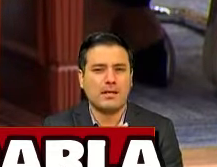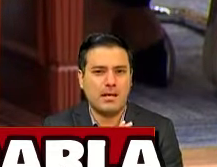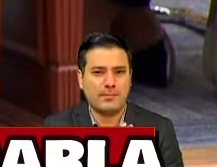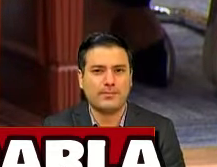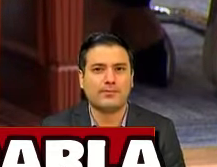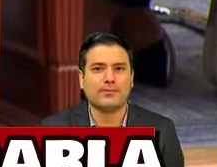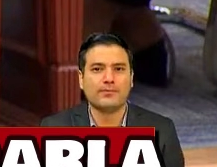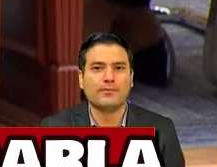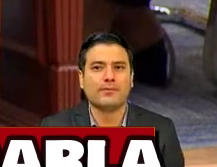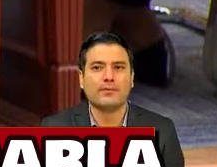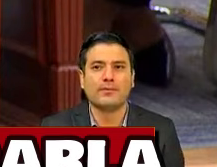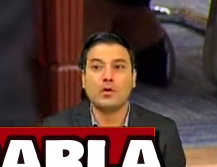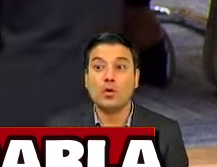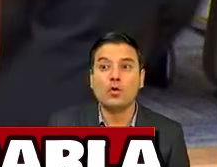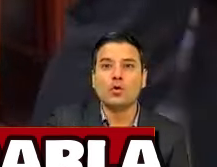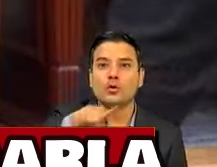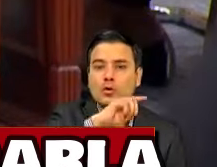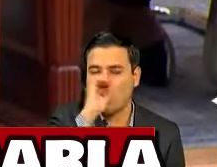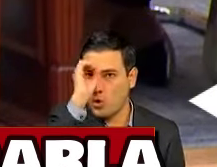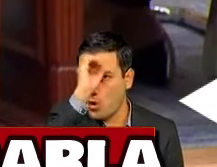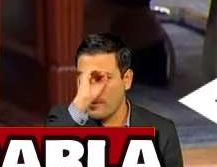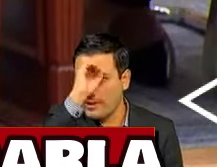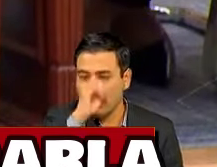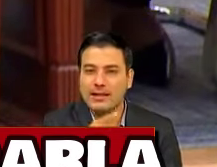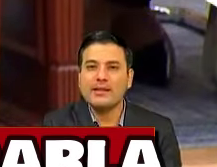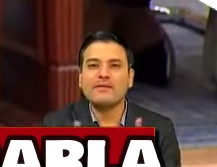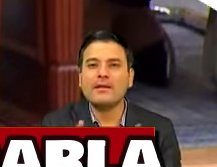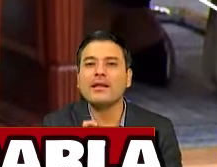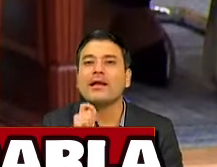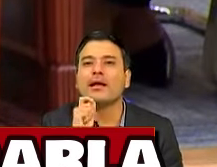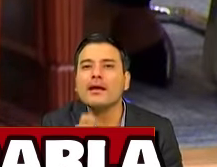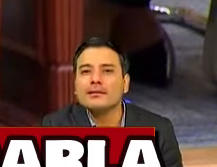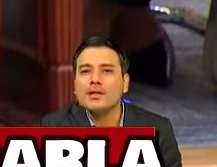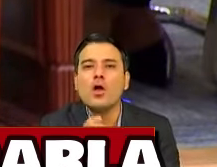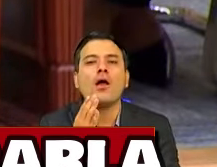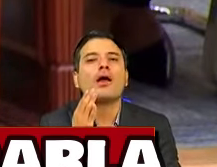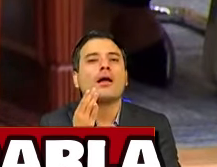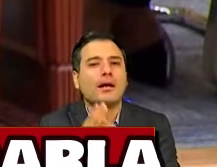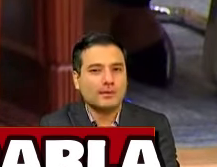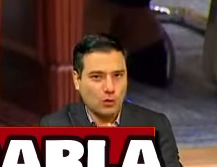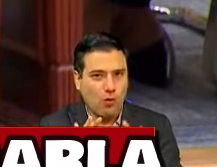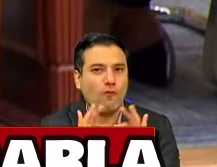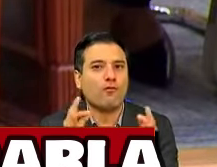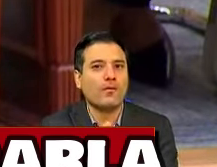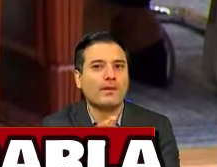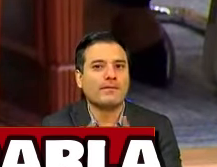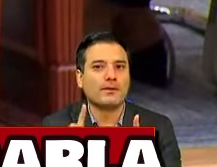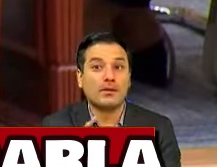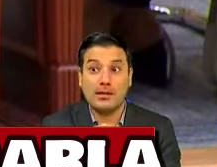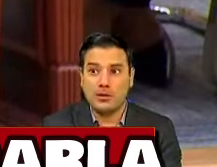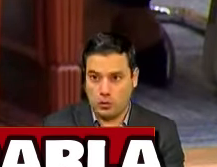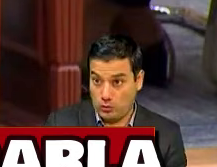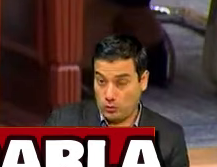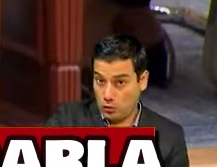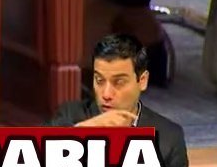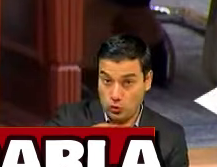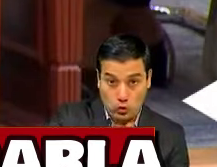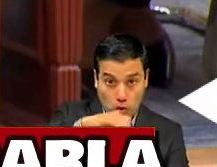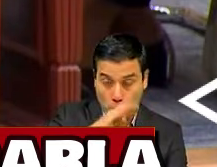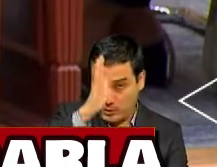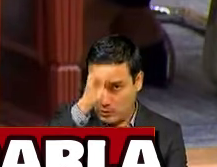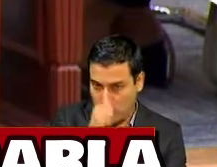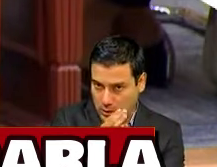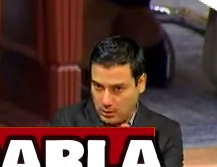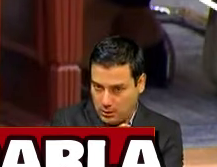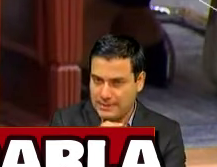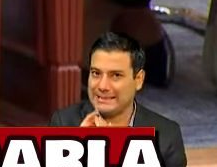va a sancionar. Dicho en otras palabras, sanción va a haber. ¿Cuál es la sanción? Es la diferencia. Y a